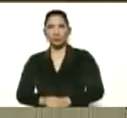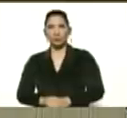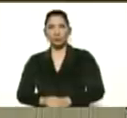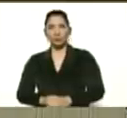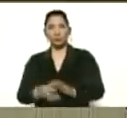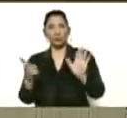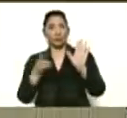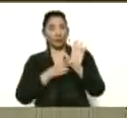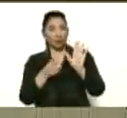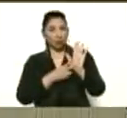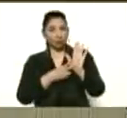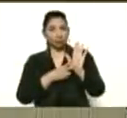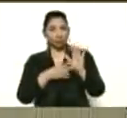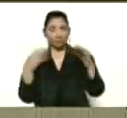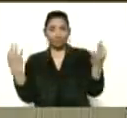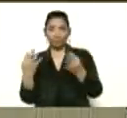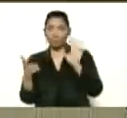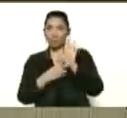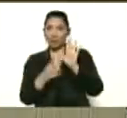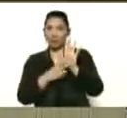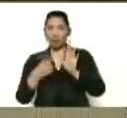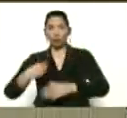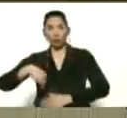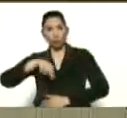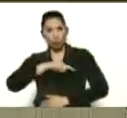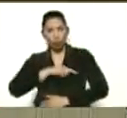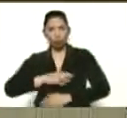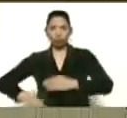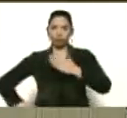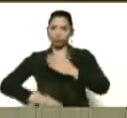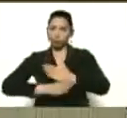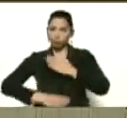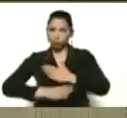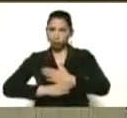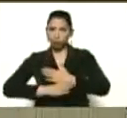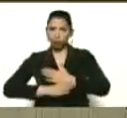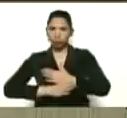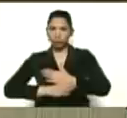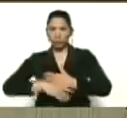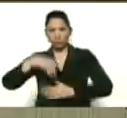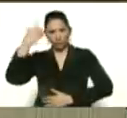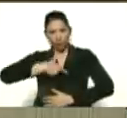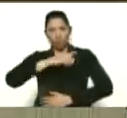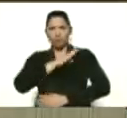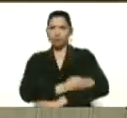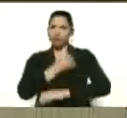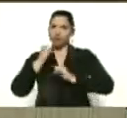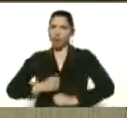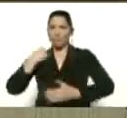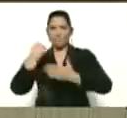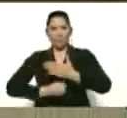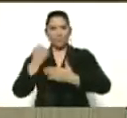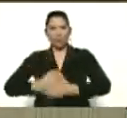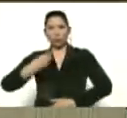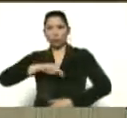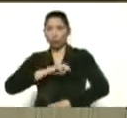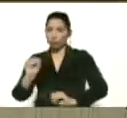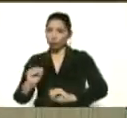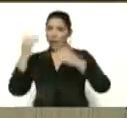verdad es la verdad. Nosotros mantengámonos firmes. Que esta es una batalla que vamos a